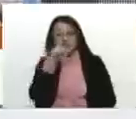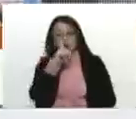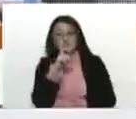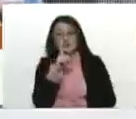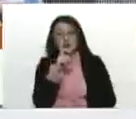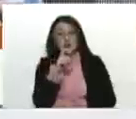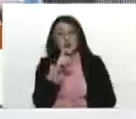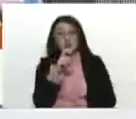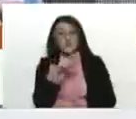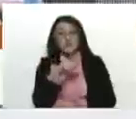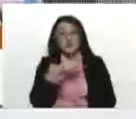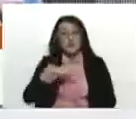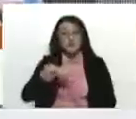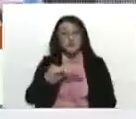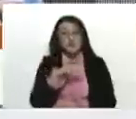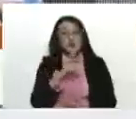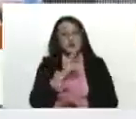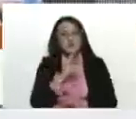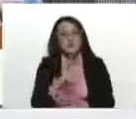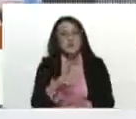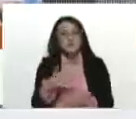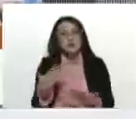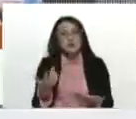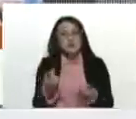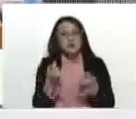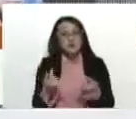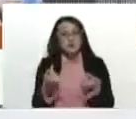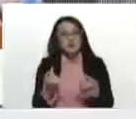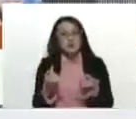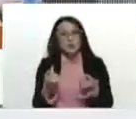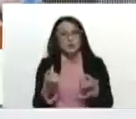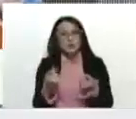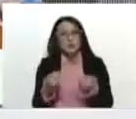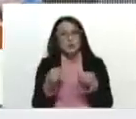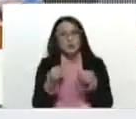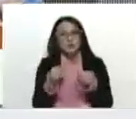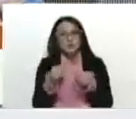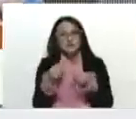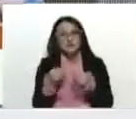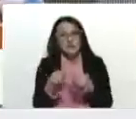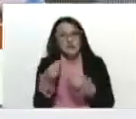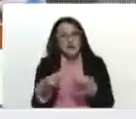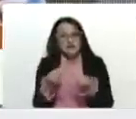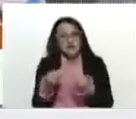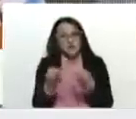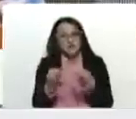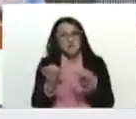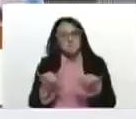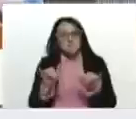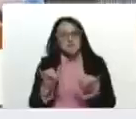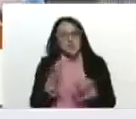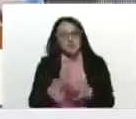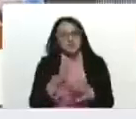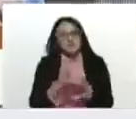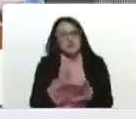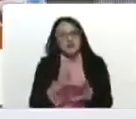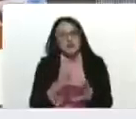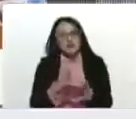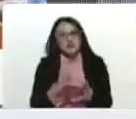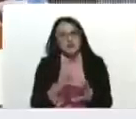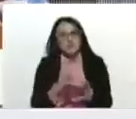que somos repúblicas La respuesta es ninguno y seguir haciendo lo mismo de siempre lo mismo es lo peor